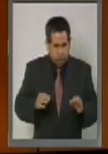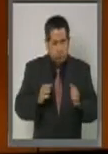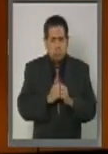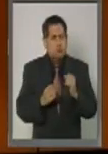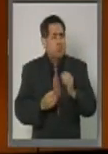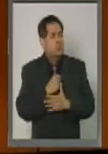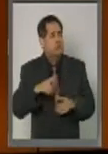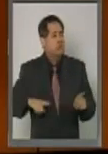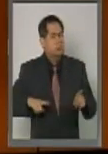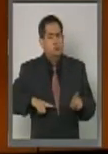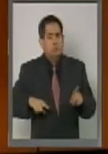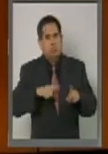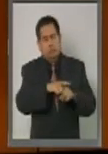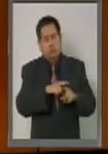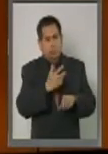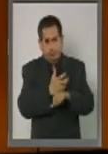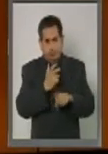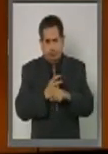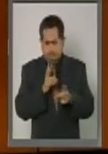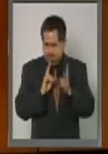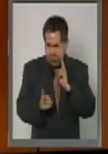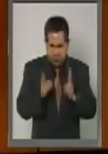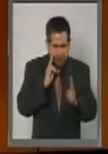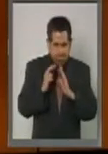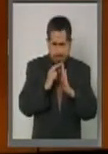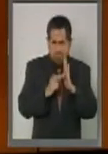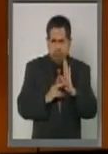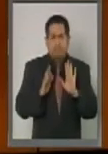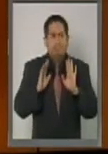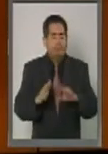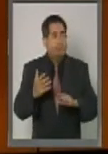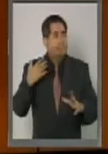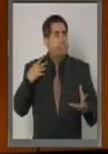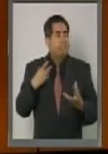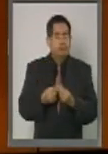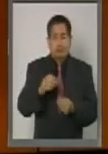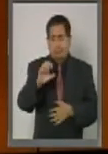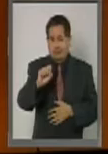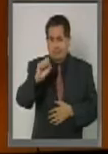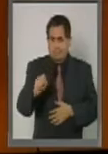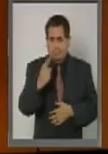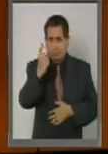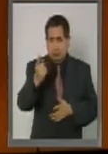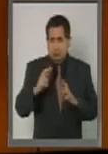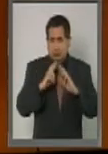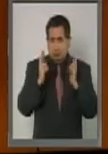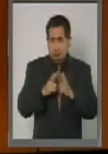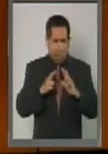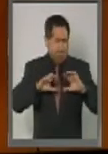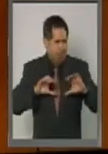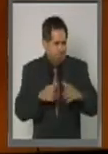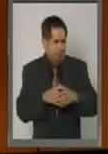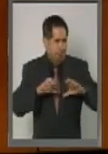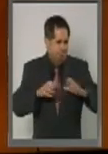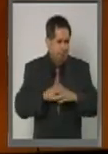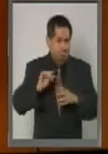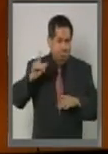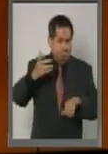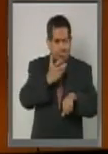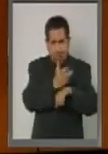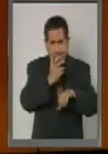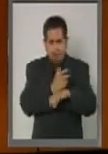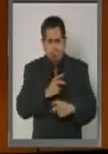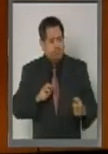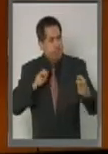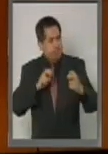gobierno de nuestro vecino del norte. Han ocurrido ya 61 reuniones de miembros del gabinete con altos funcionarios de los Estados